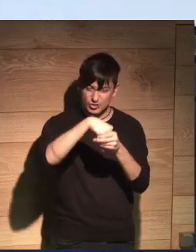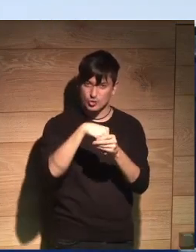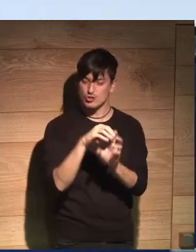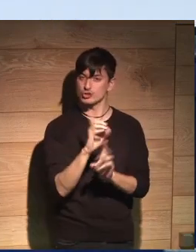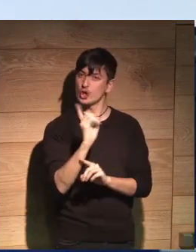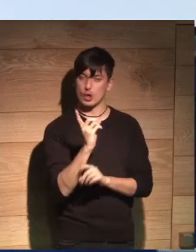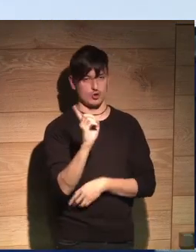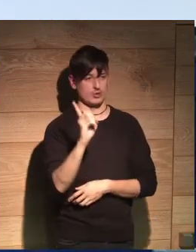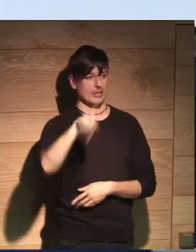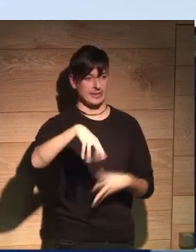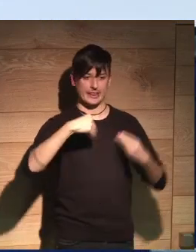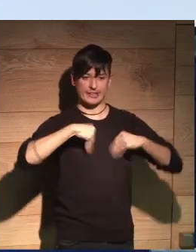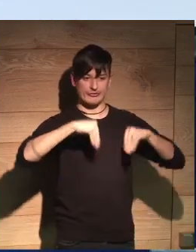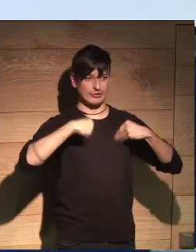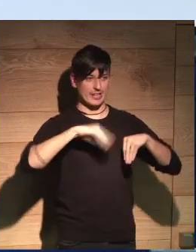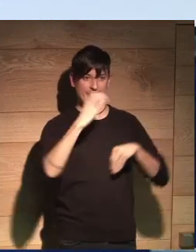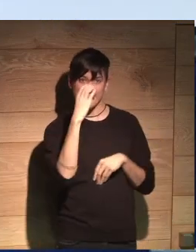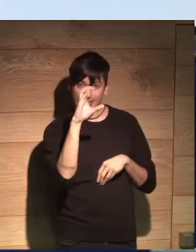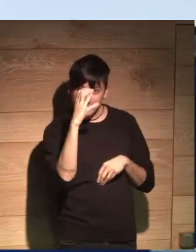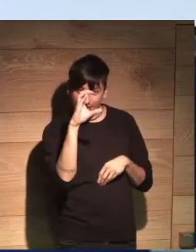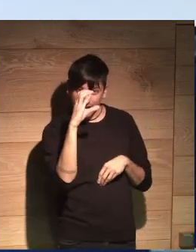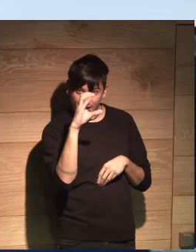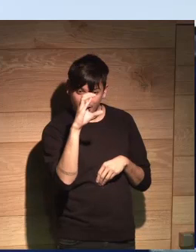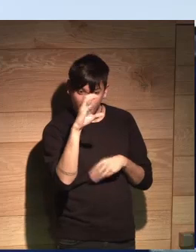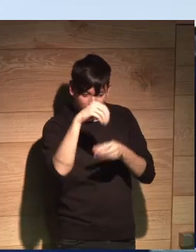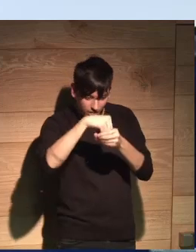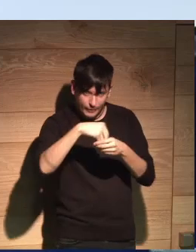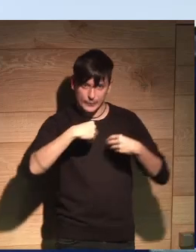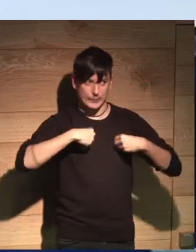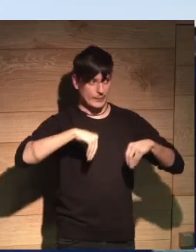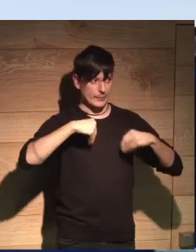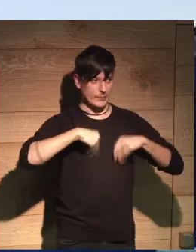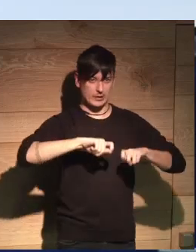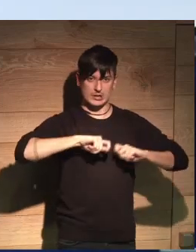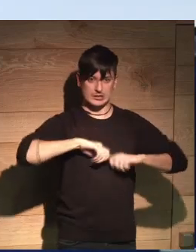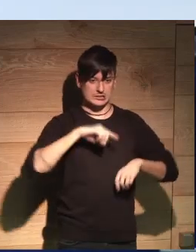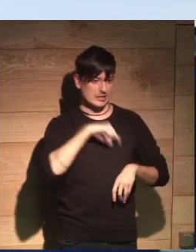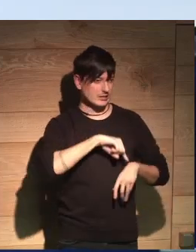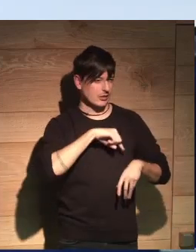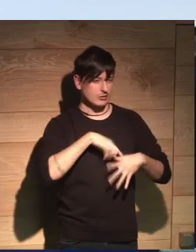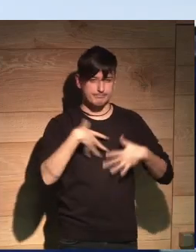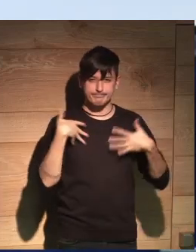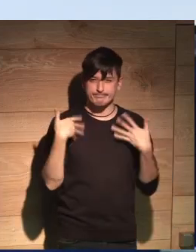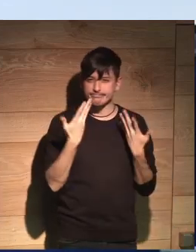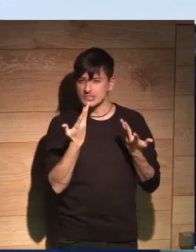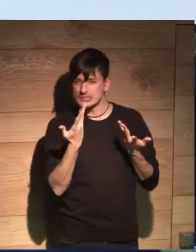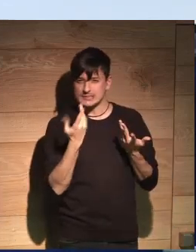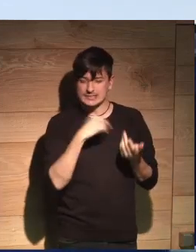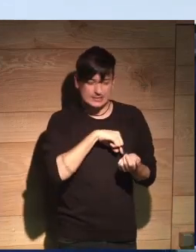que disfruten de la presencia de la ciencia, que disfruten de esas sensaciones que produce el conocimiento científico.